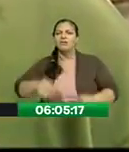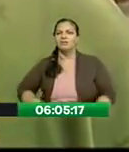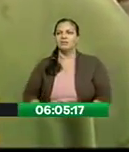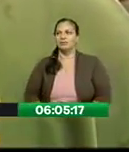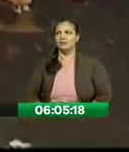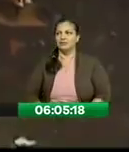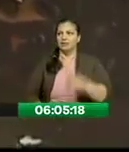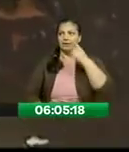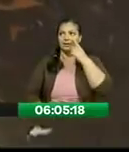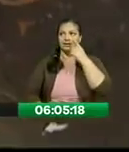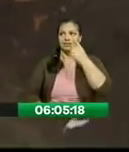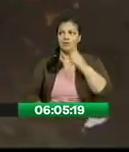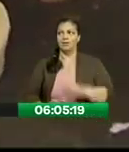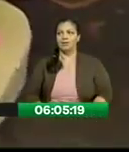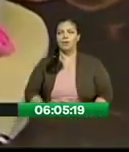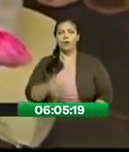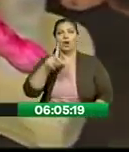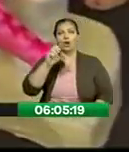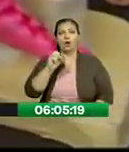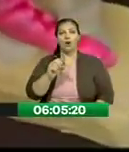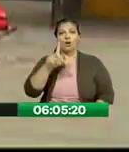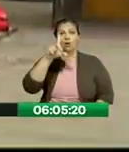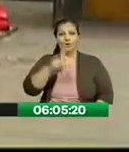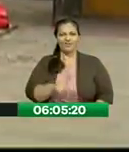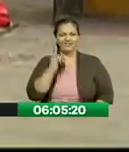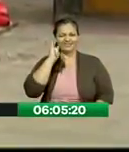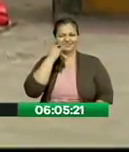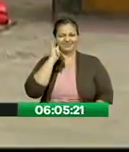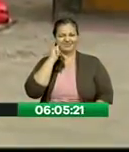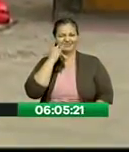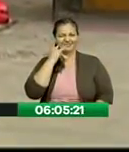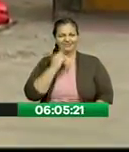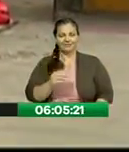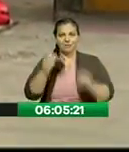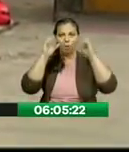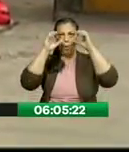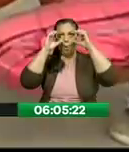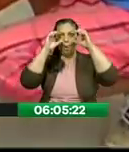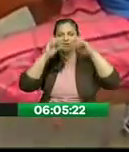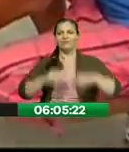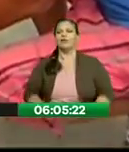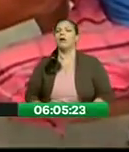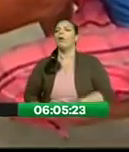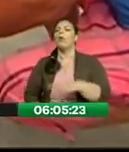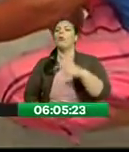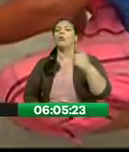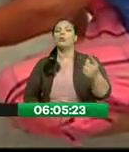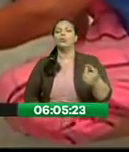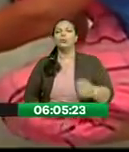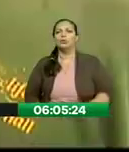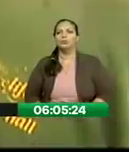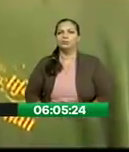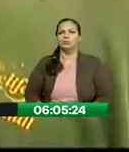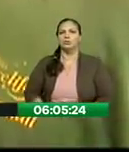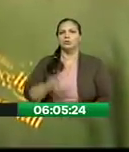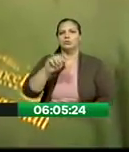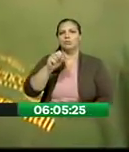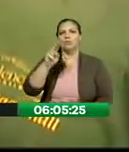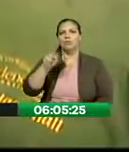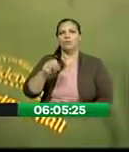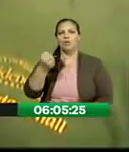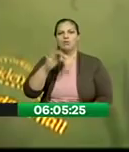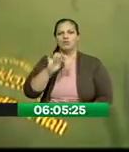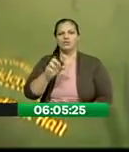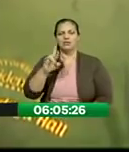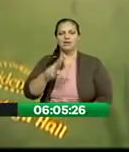Story, hay las LOL para las niñas. También están saliendo algo de los antiguos Monsterín, de la nueva película de